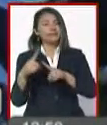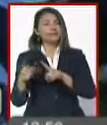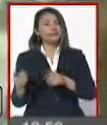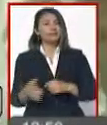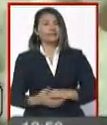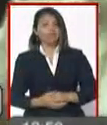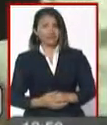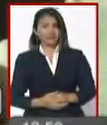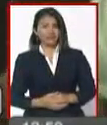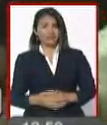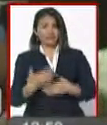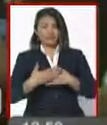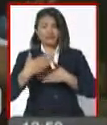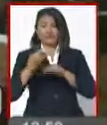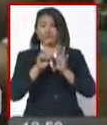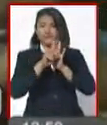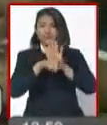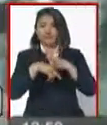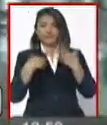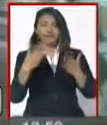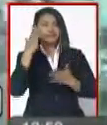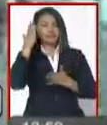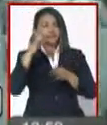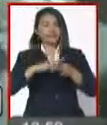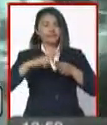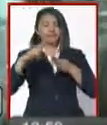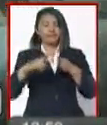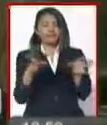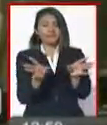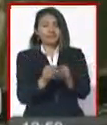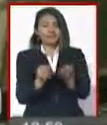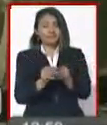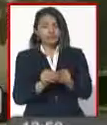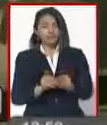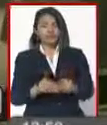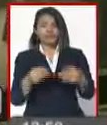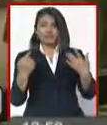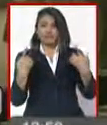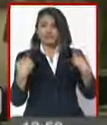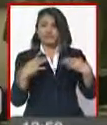Esa es la realidad del país. En las próximas horas se conocerá el resultado de la reunión.